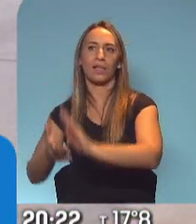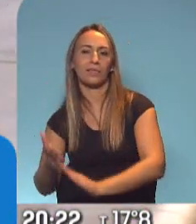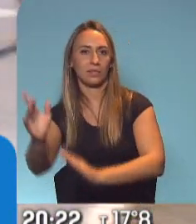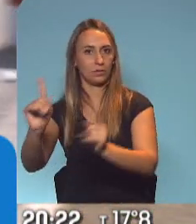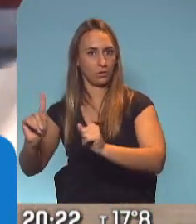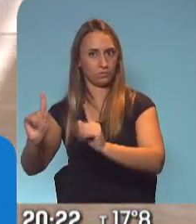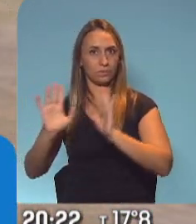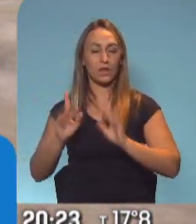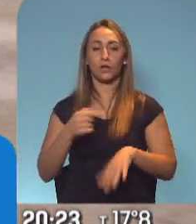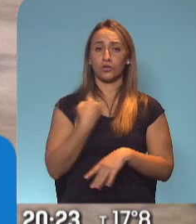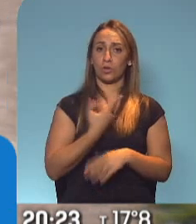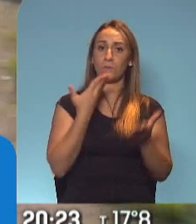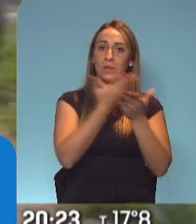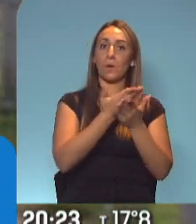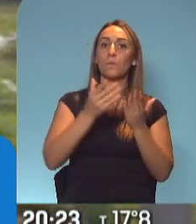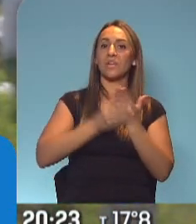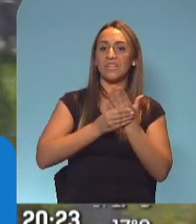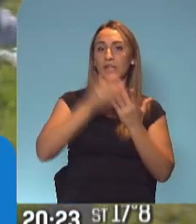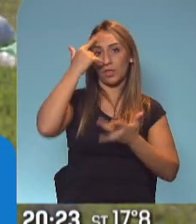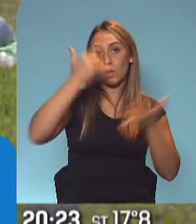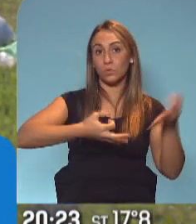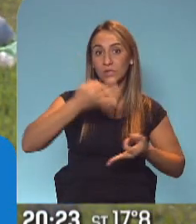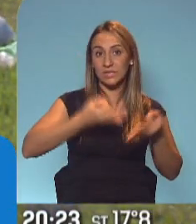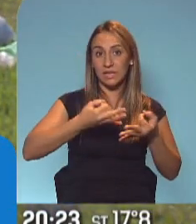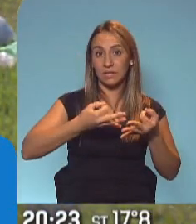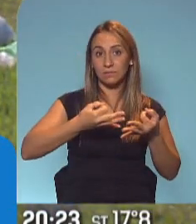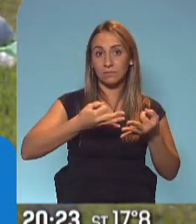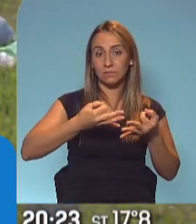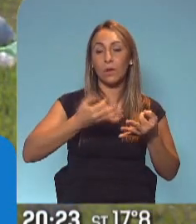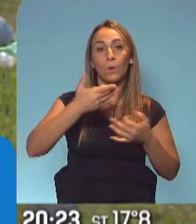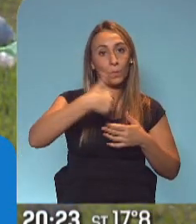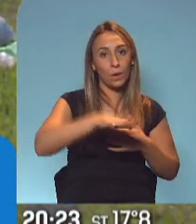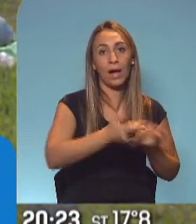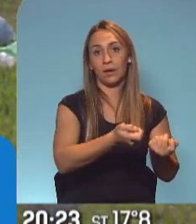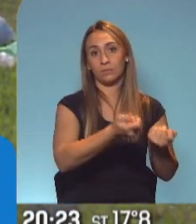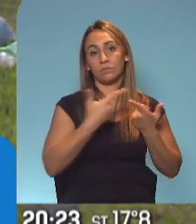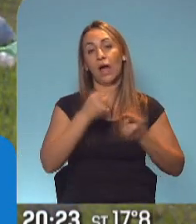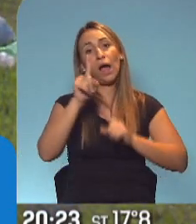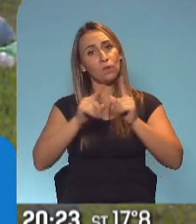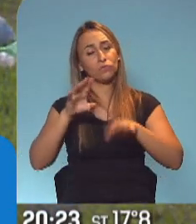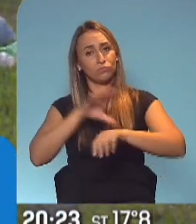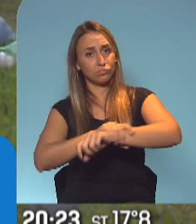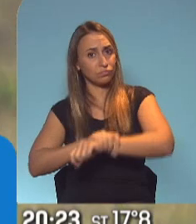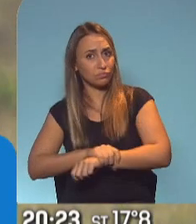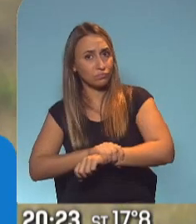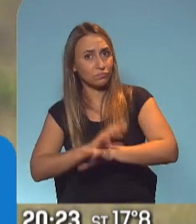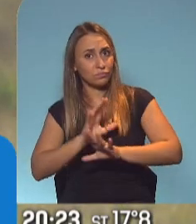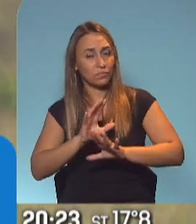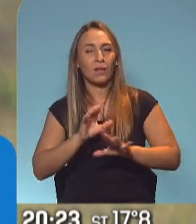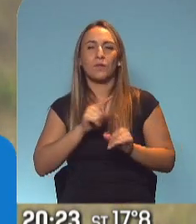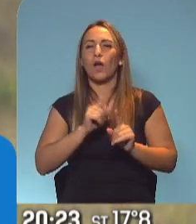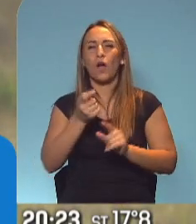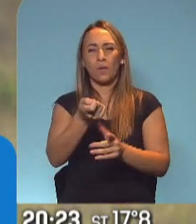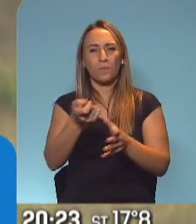hemos requerido. El Ministerio de Justicia está para proveer algunos de estos brazaletes. Es una porción menor